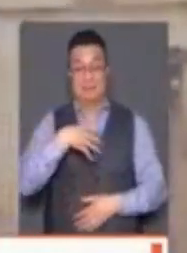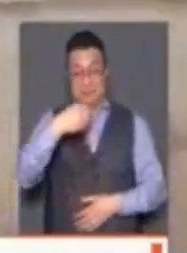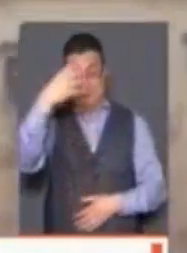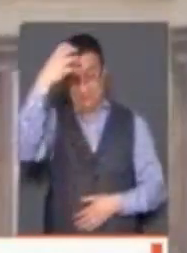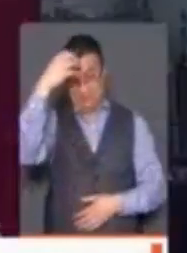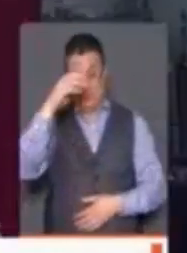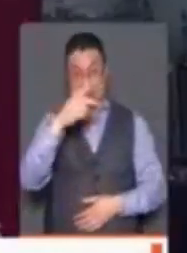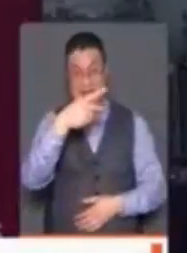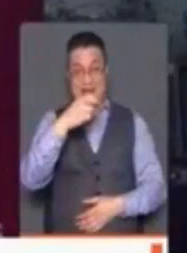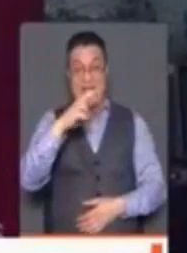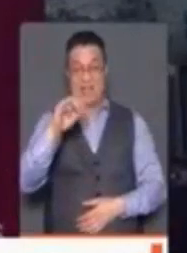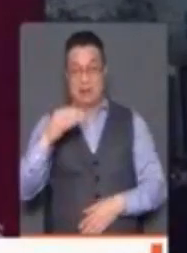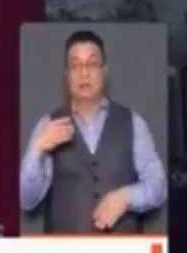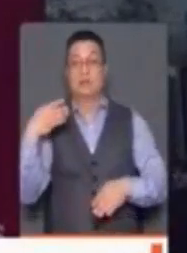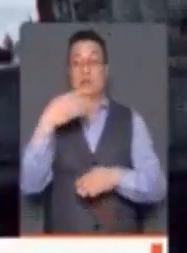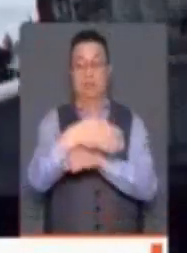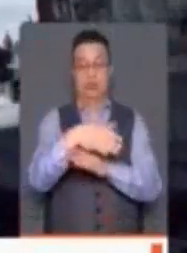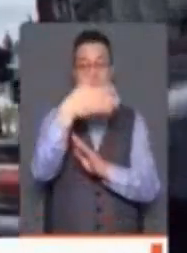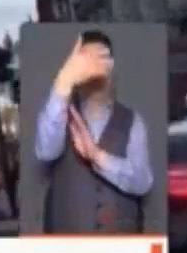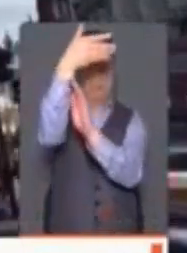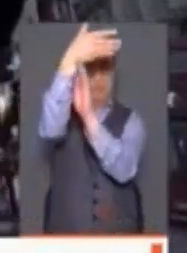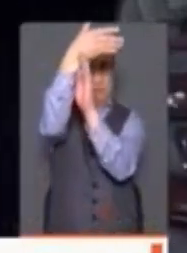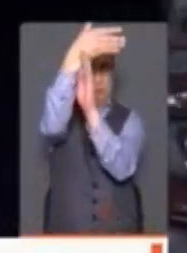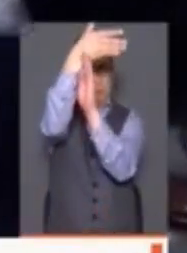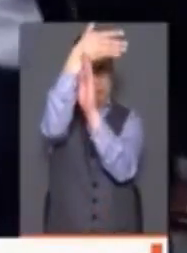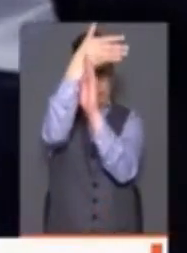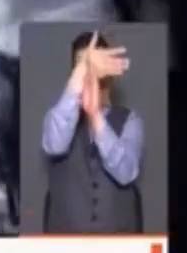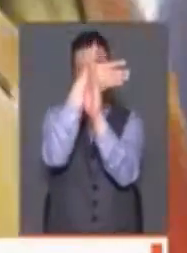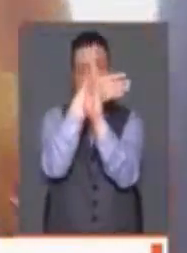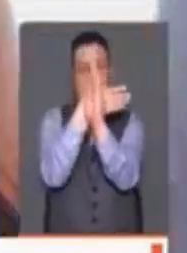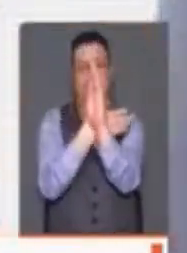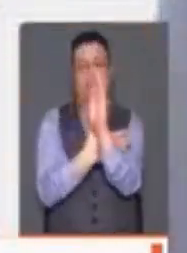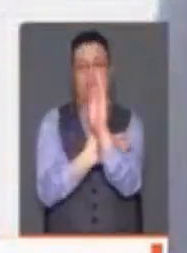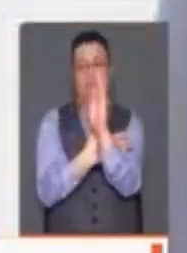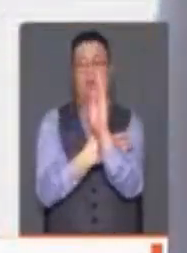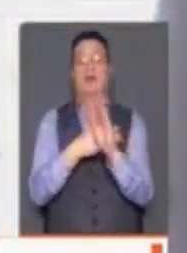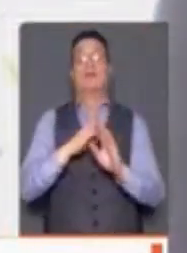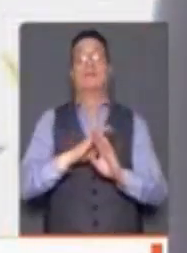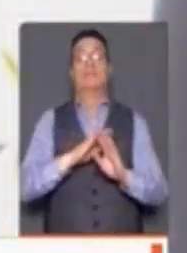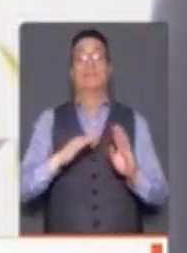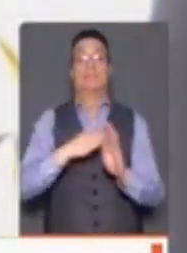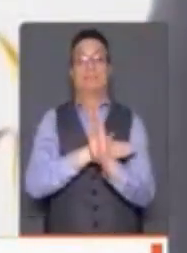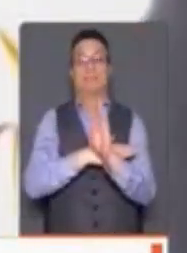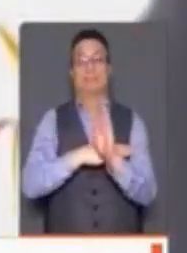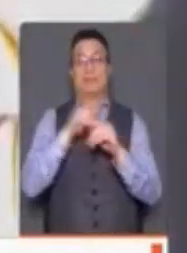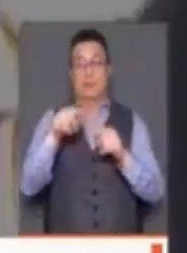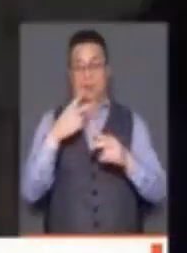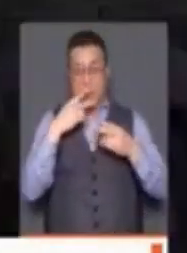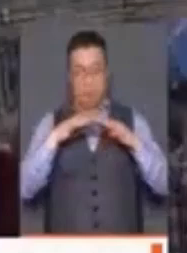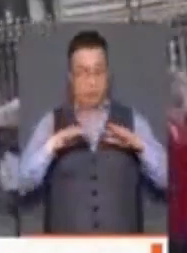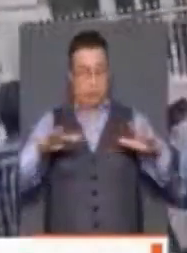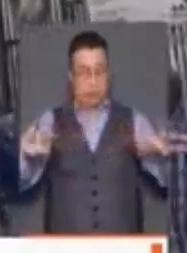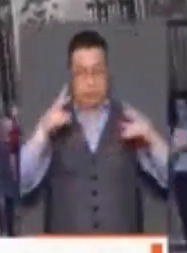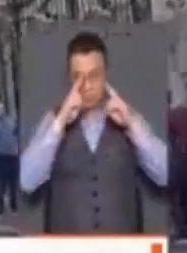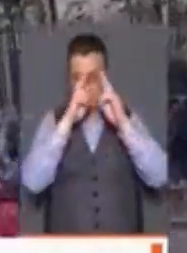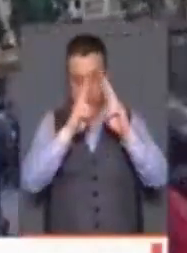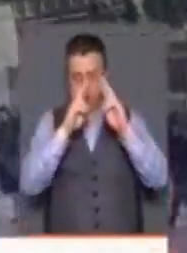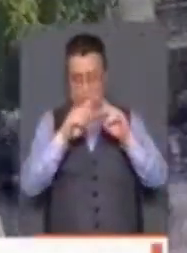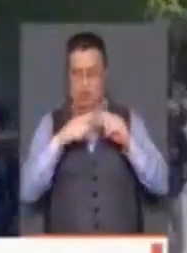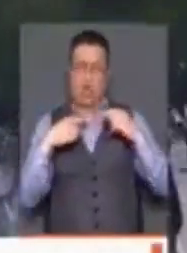en el país flamean a media asta, mientras que los homenajes comienzan a verse por cada rincón de Reino Unido.